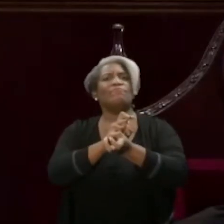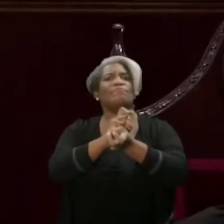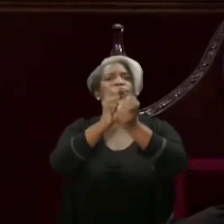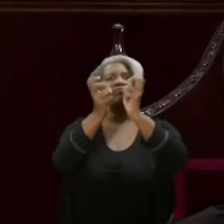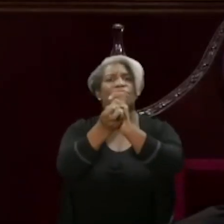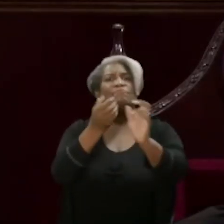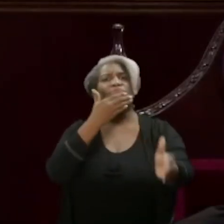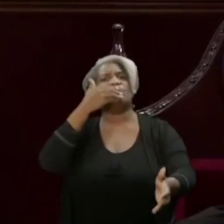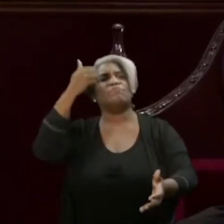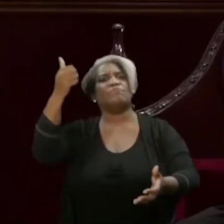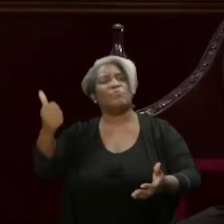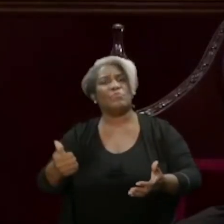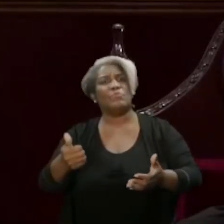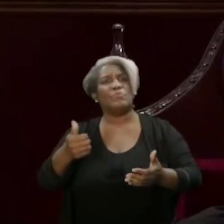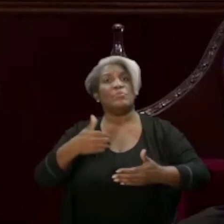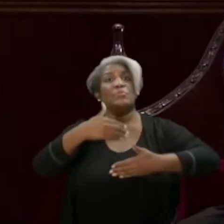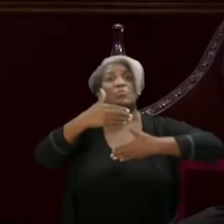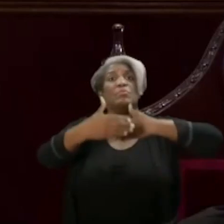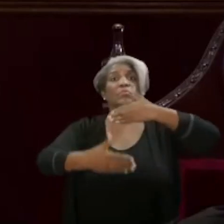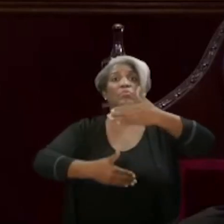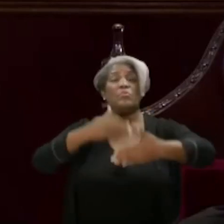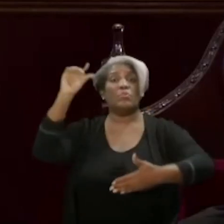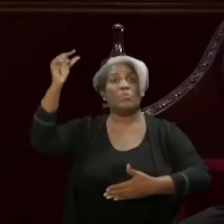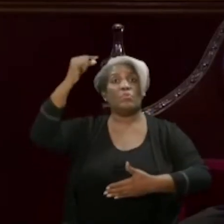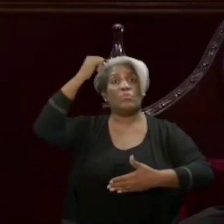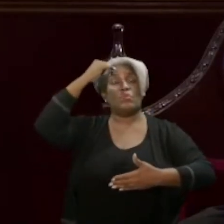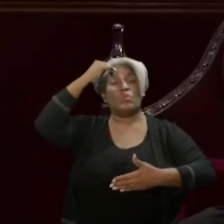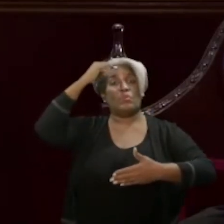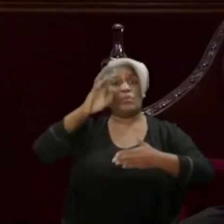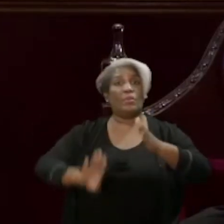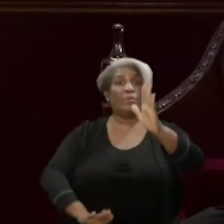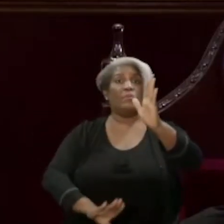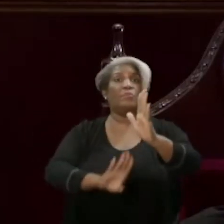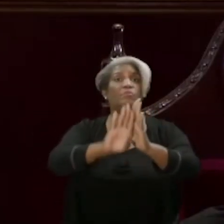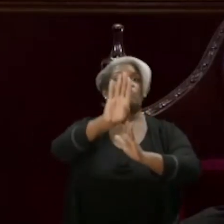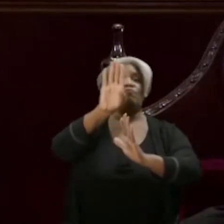y empezar a ejecutar desde el gobierno y la sociedad los